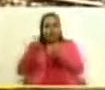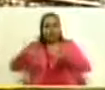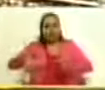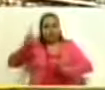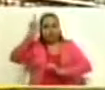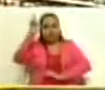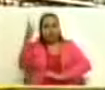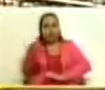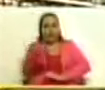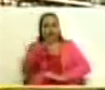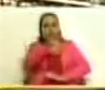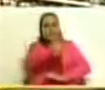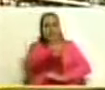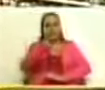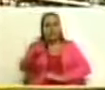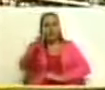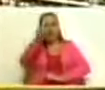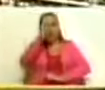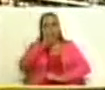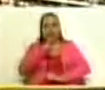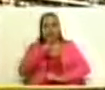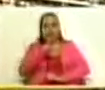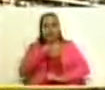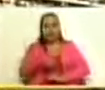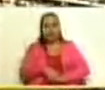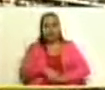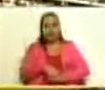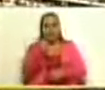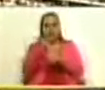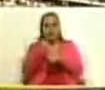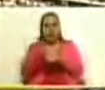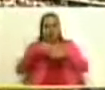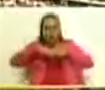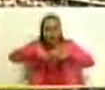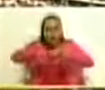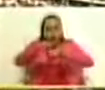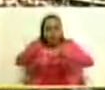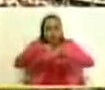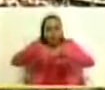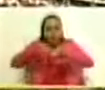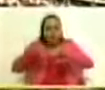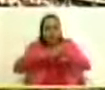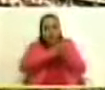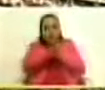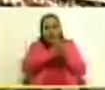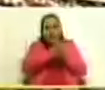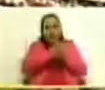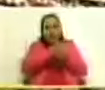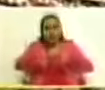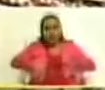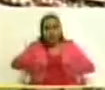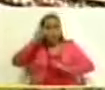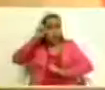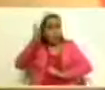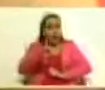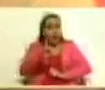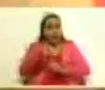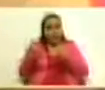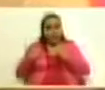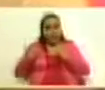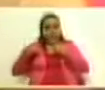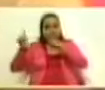32 años de edad. Él es del sector textil, del movimiento emprendedor. Él nació en Guárico, pero hace vida en La